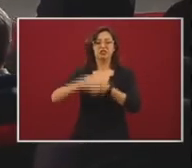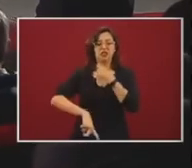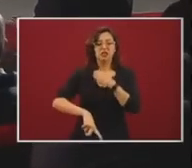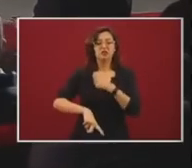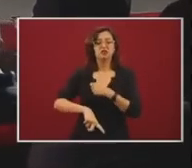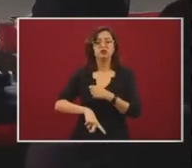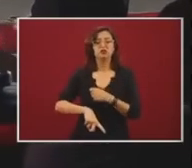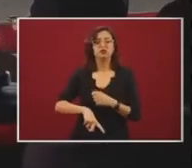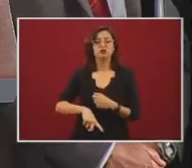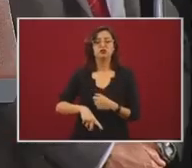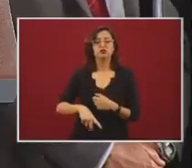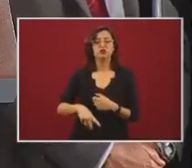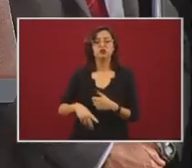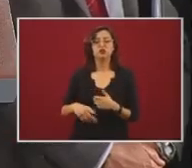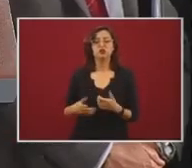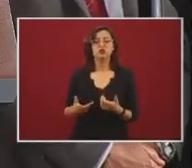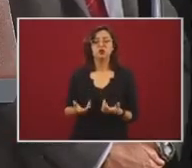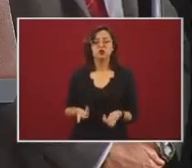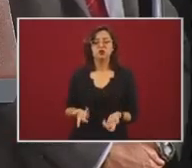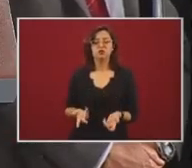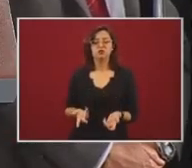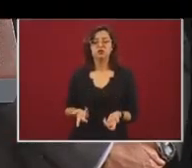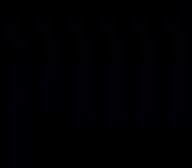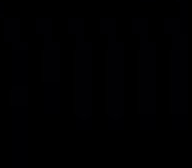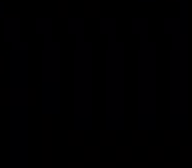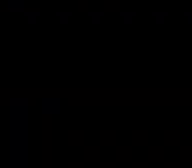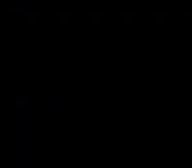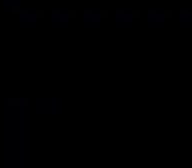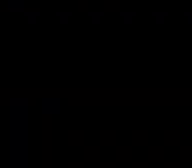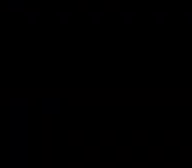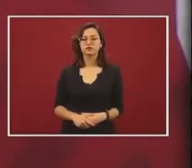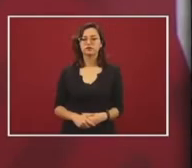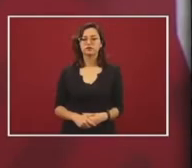estudio 826 casos sospechosos.